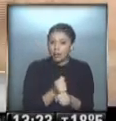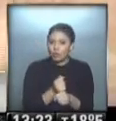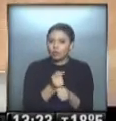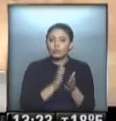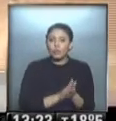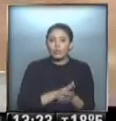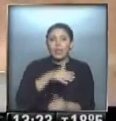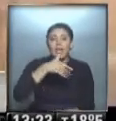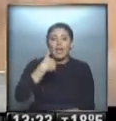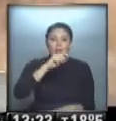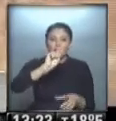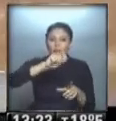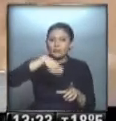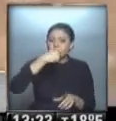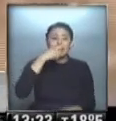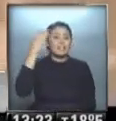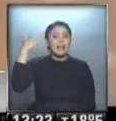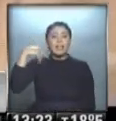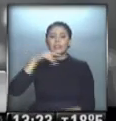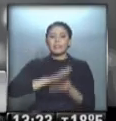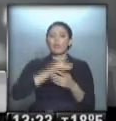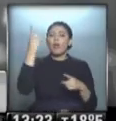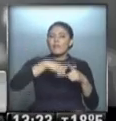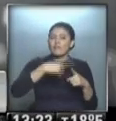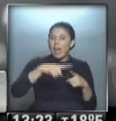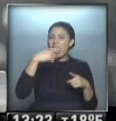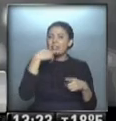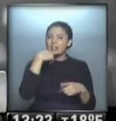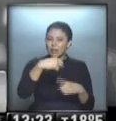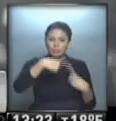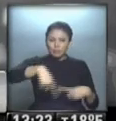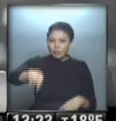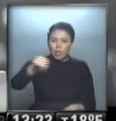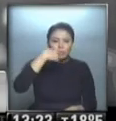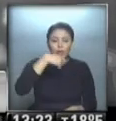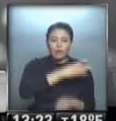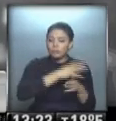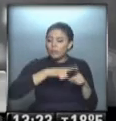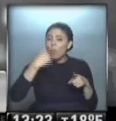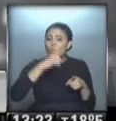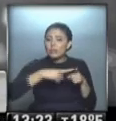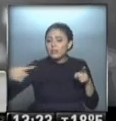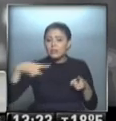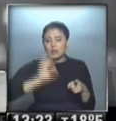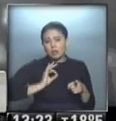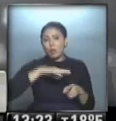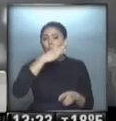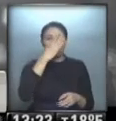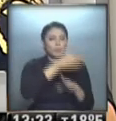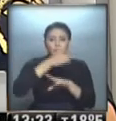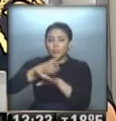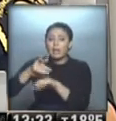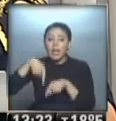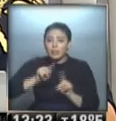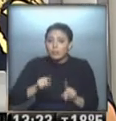relacionado al éxtasis, que se hicieron el tema de las fiestas electrónicas, 4 procedimientos en un año consecutivos, como en este